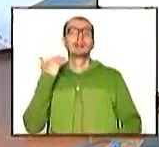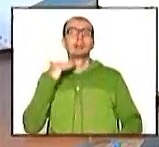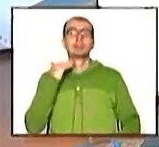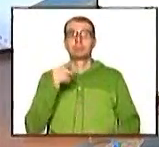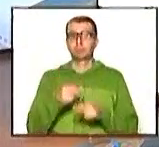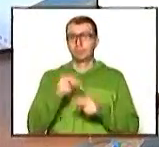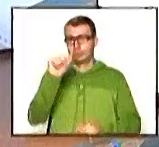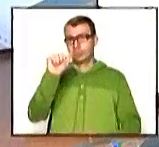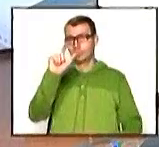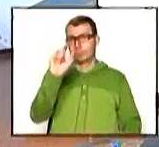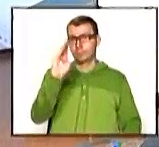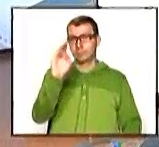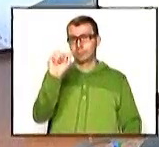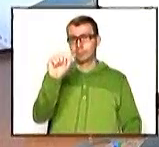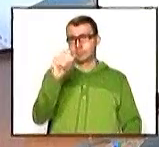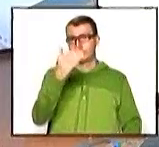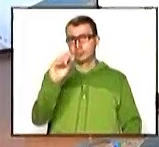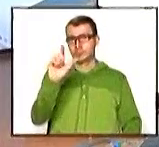buenas tardes.